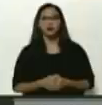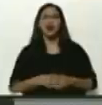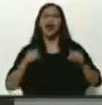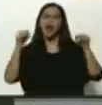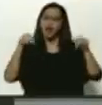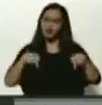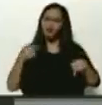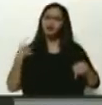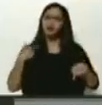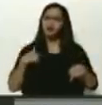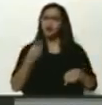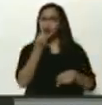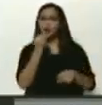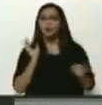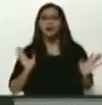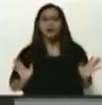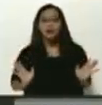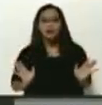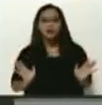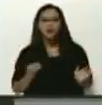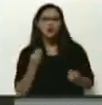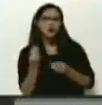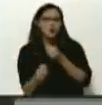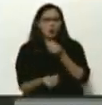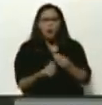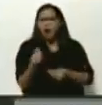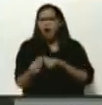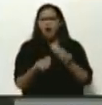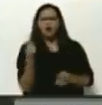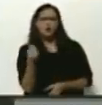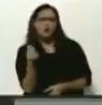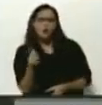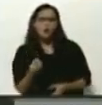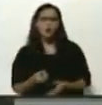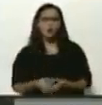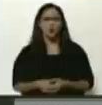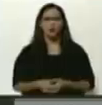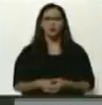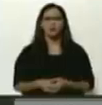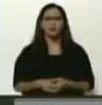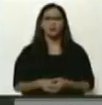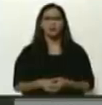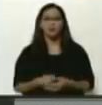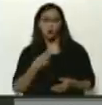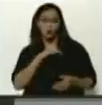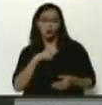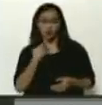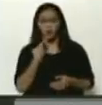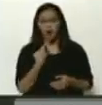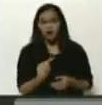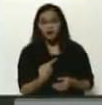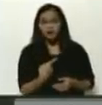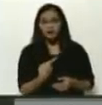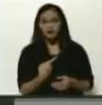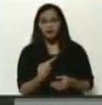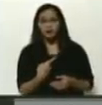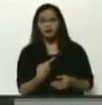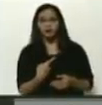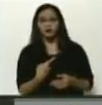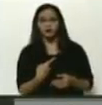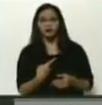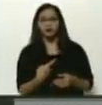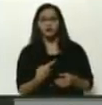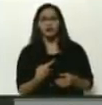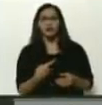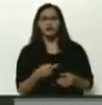comida. ¿Cómo hacen el gobierno? Nosotros les vamos a decir en aras de